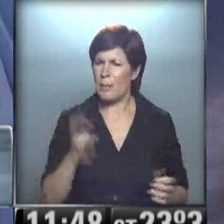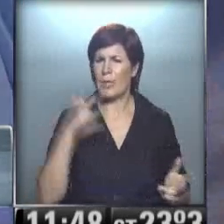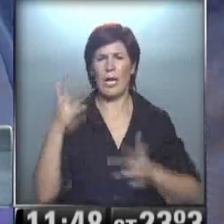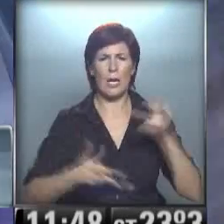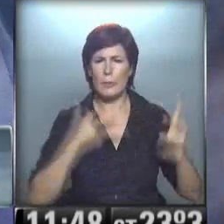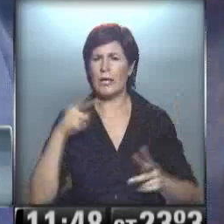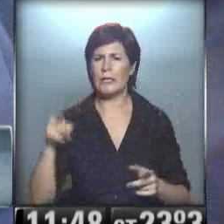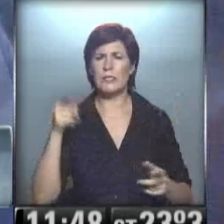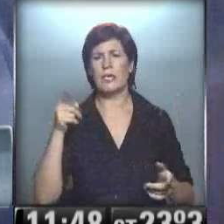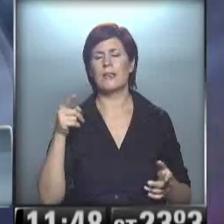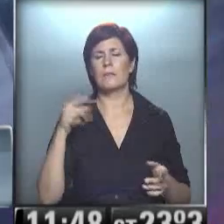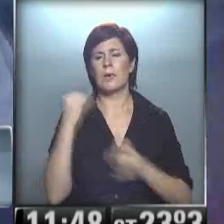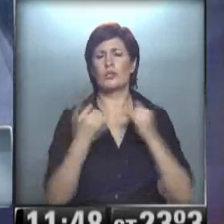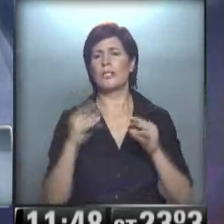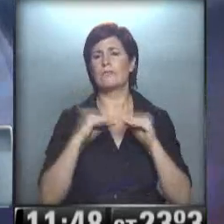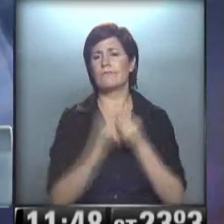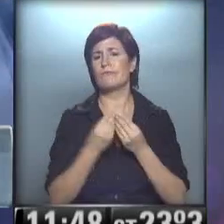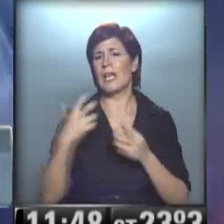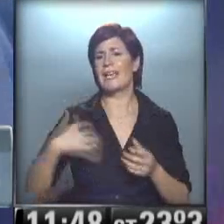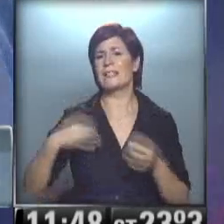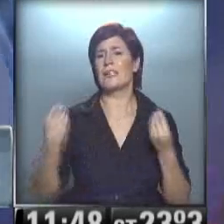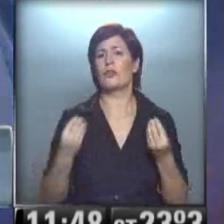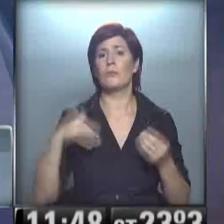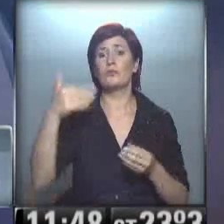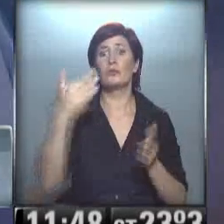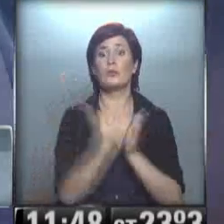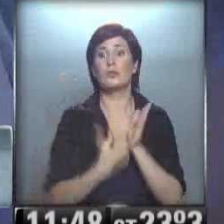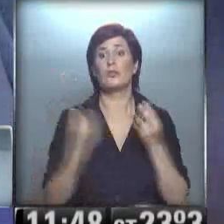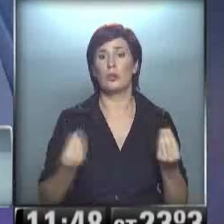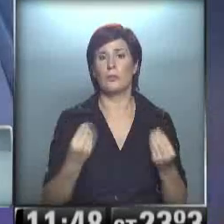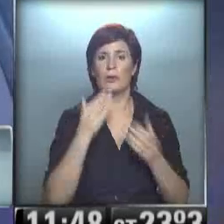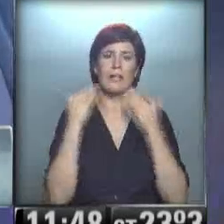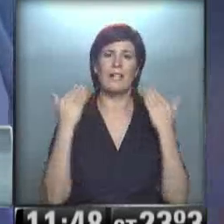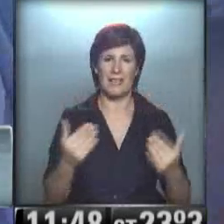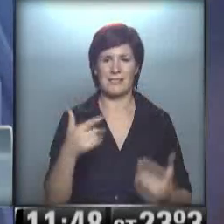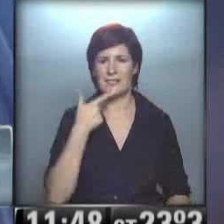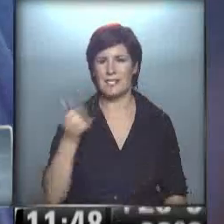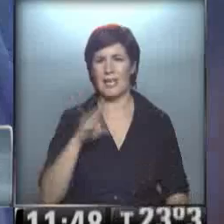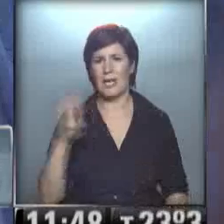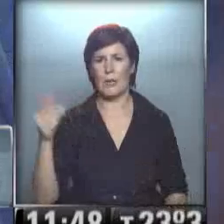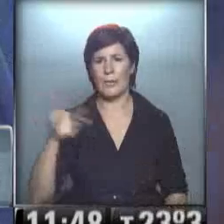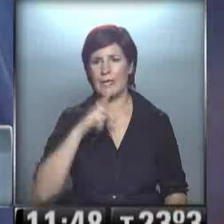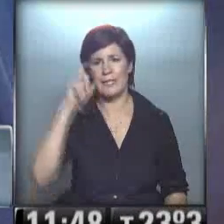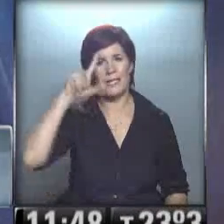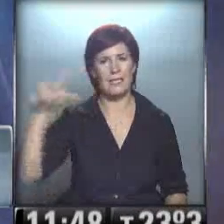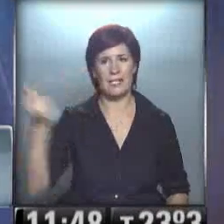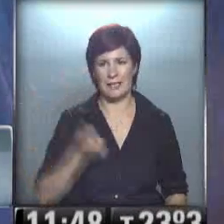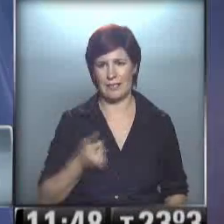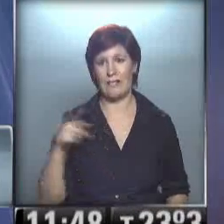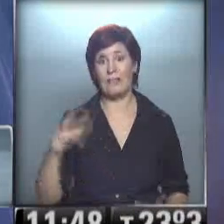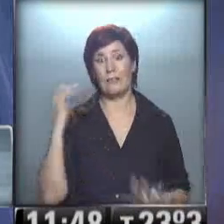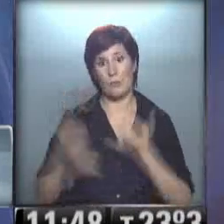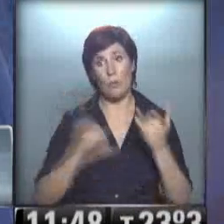balance que ella hace y marcando los lineamientos del futuro de nuestro país. Gracias. Bueno, Martín Sabatella, entonces, las palabras, algunas